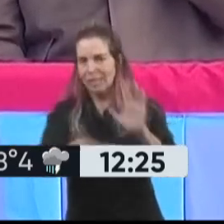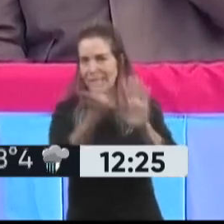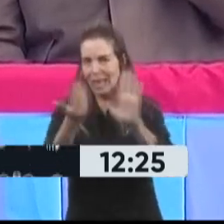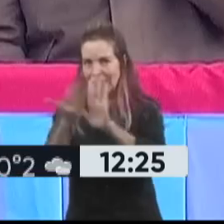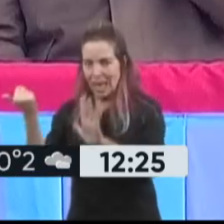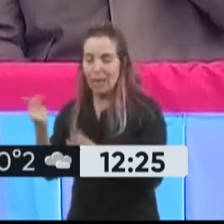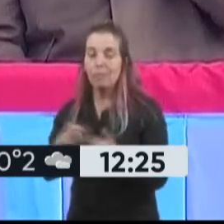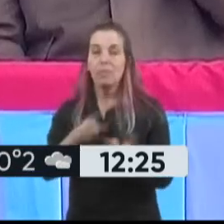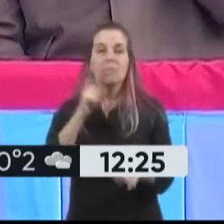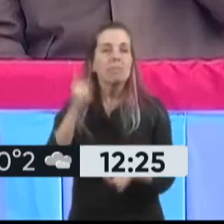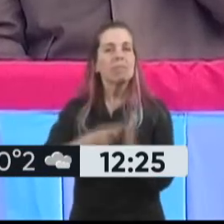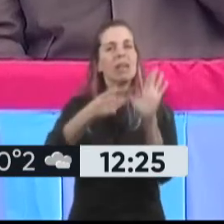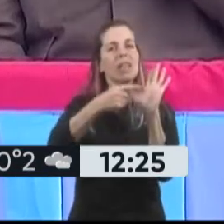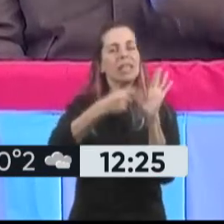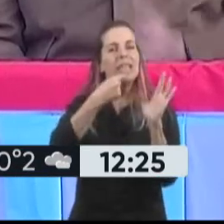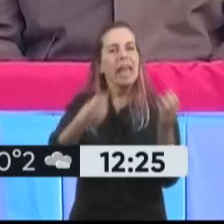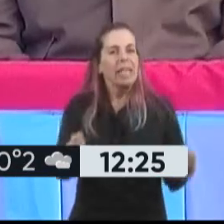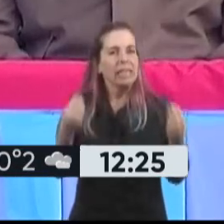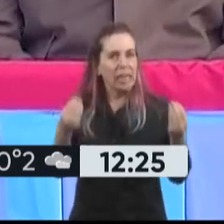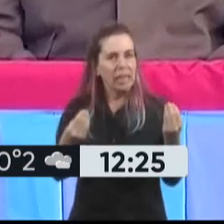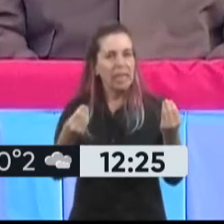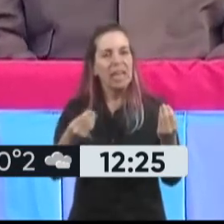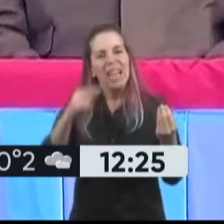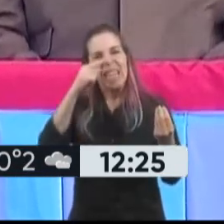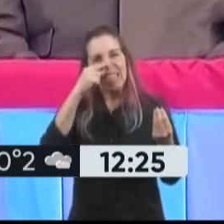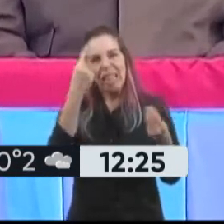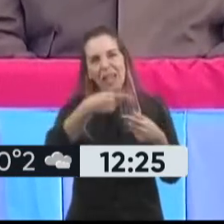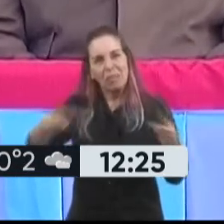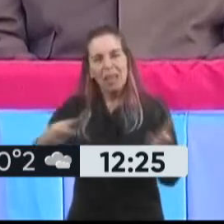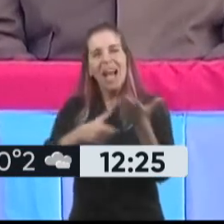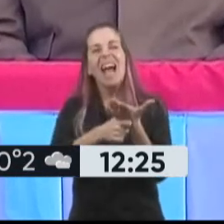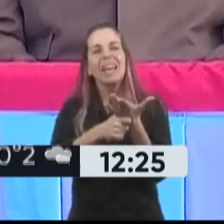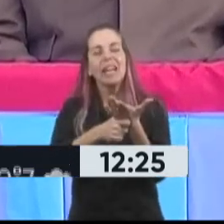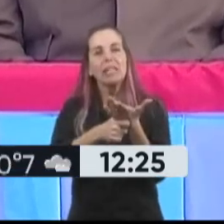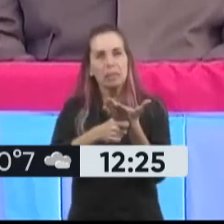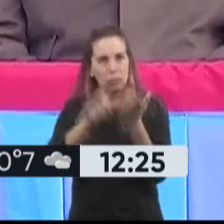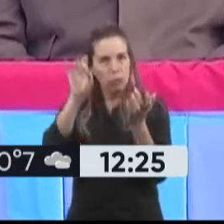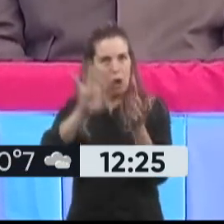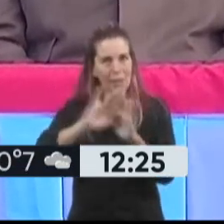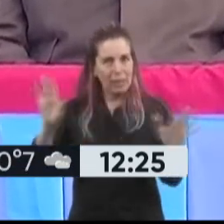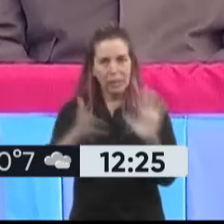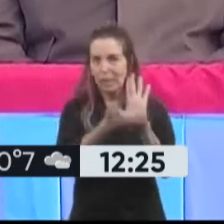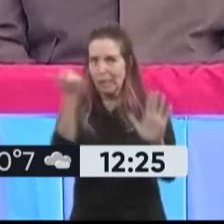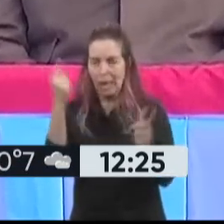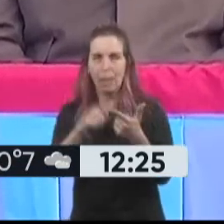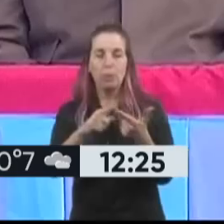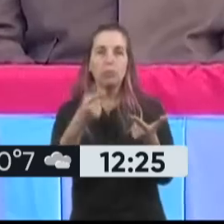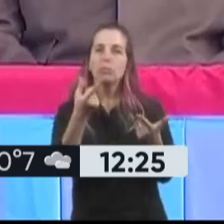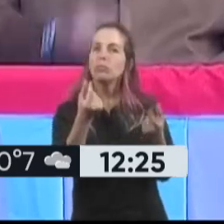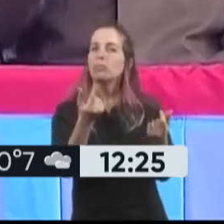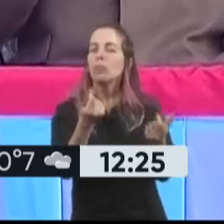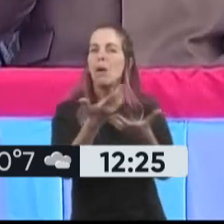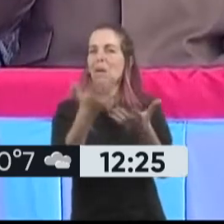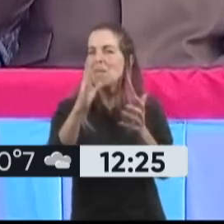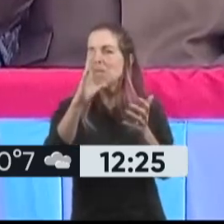que prohibía la exportación de 7 cortes de carne. Bajamos los aranceles a los herbicidas